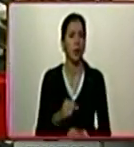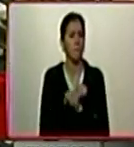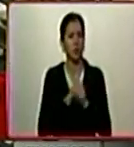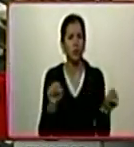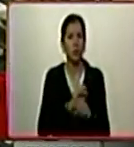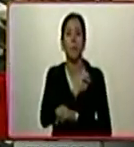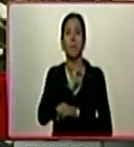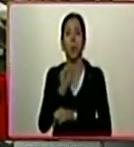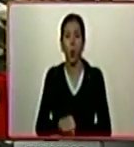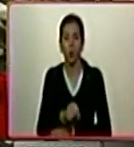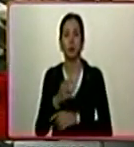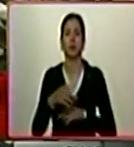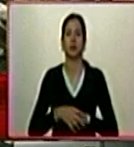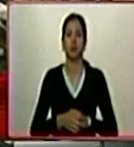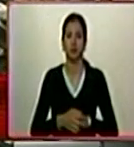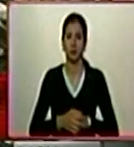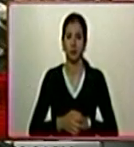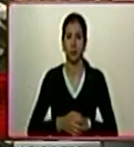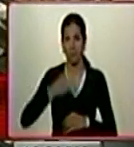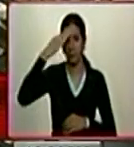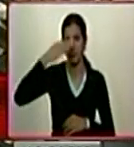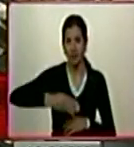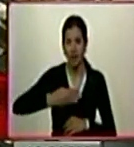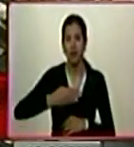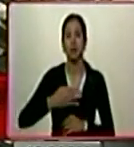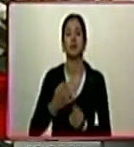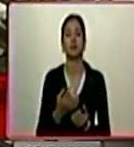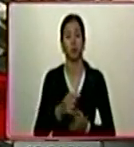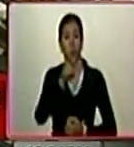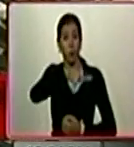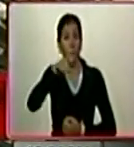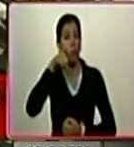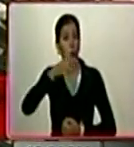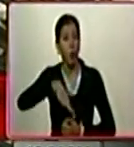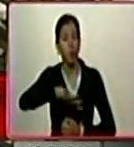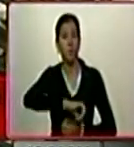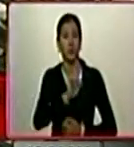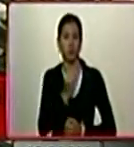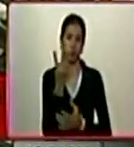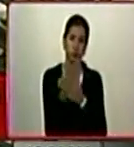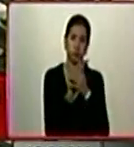imbatible, cívico, militar, policial. Quiero dar unos números.